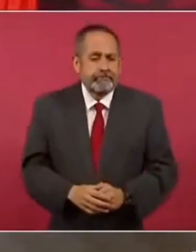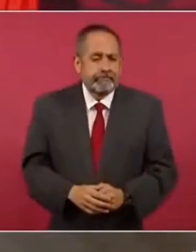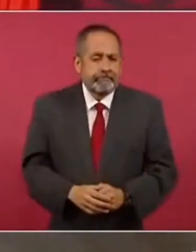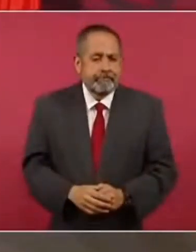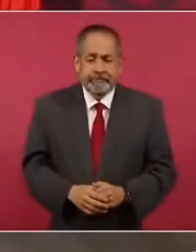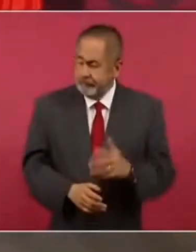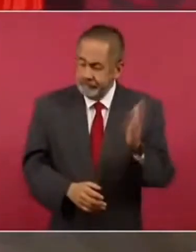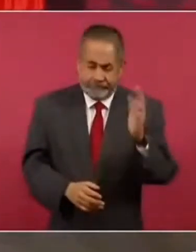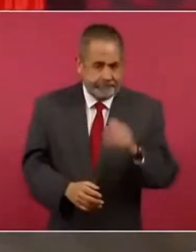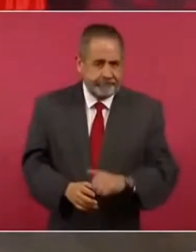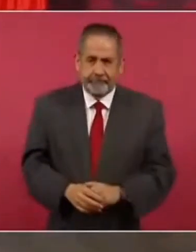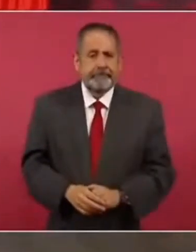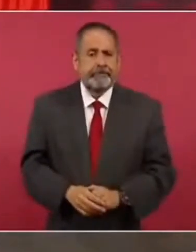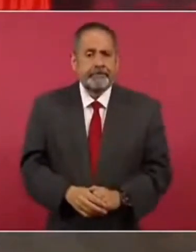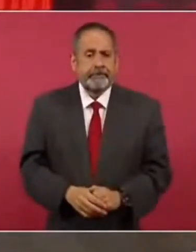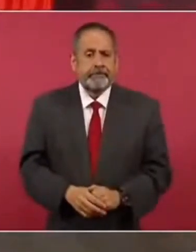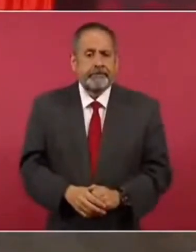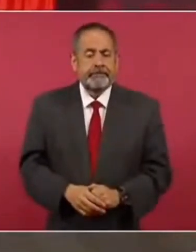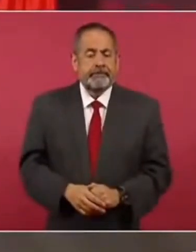Entonces necesitamos